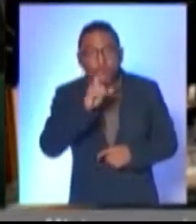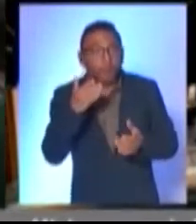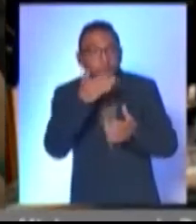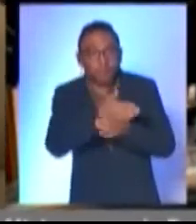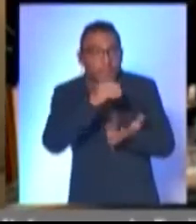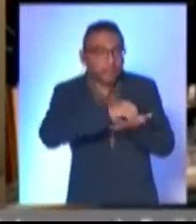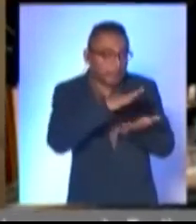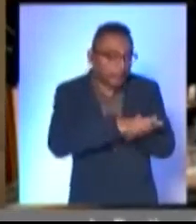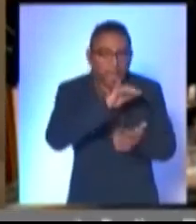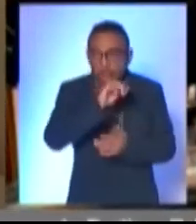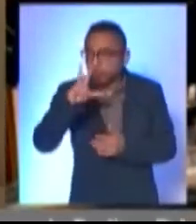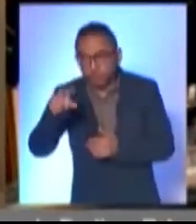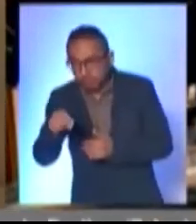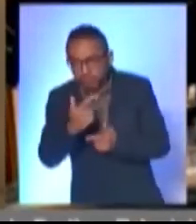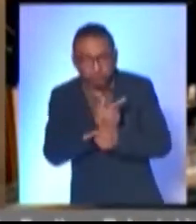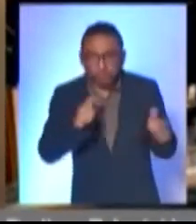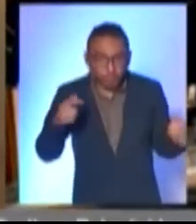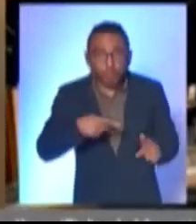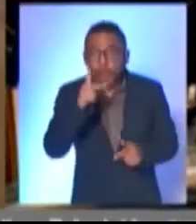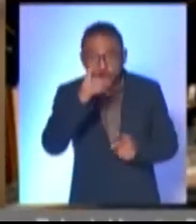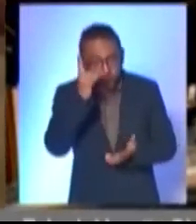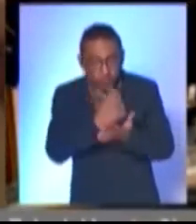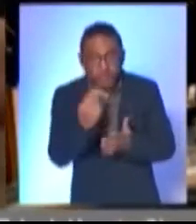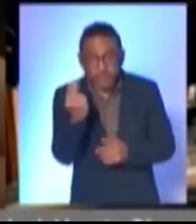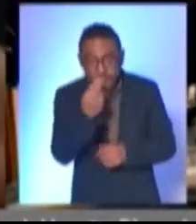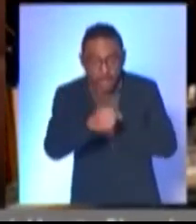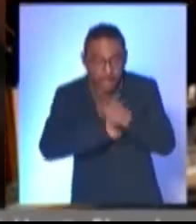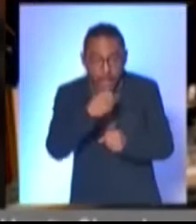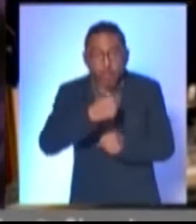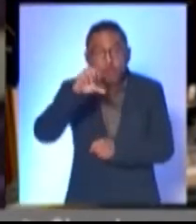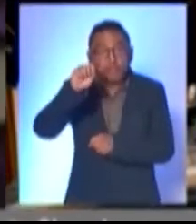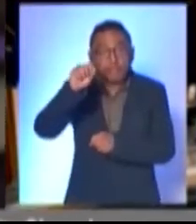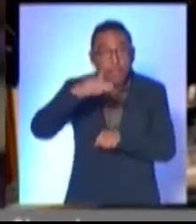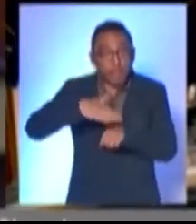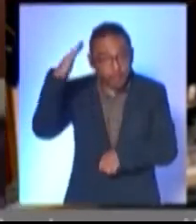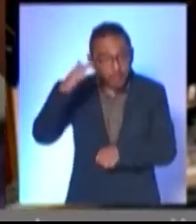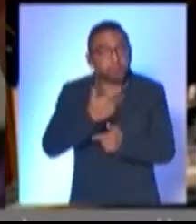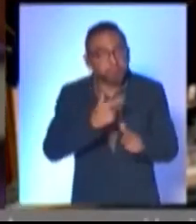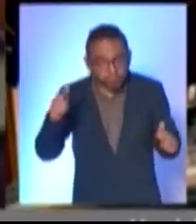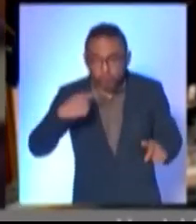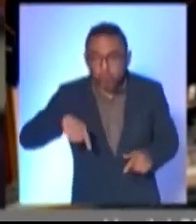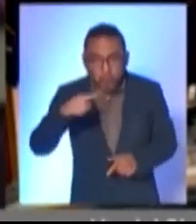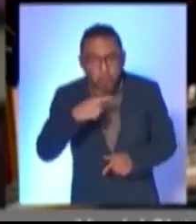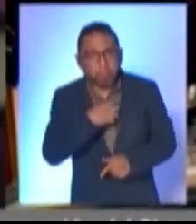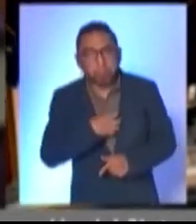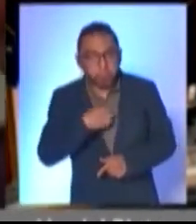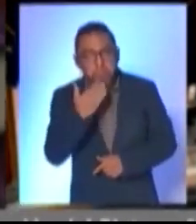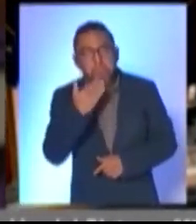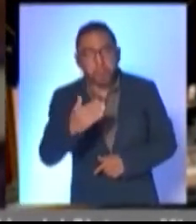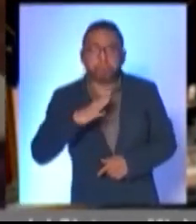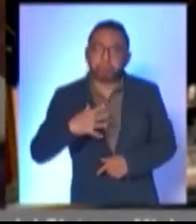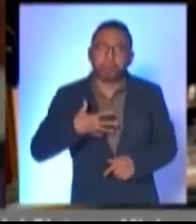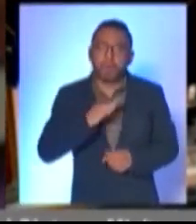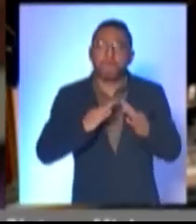sin cita, solo con el comprobante de que eran mayores de 60 años de edad, quienes se mostraron complacidos y tranquilos